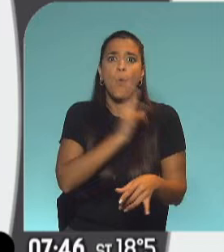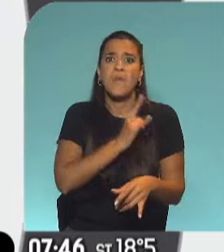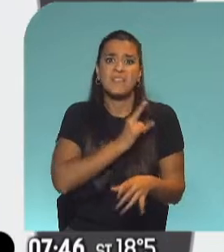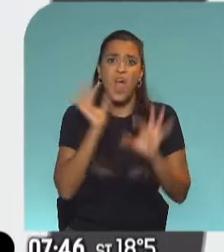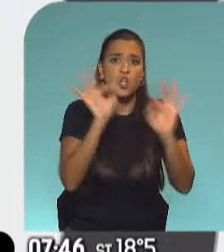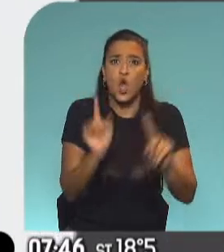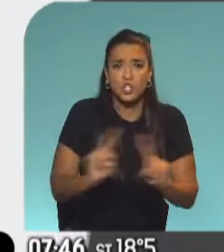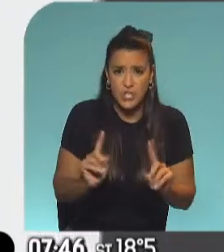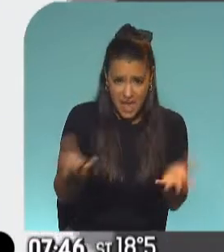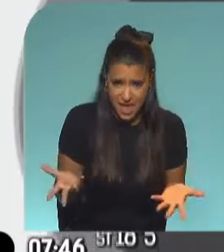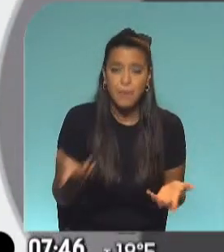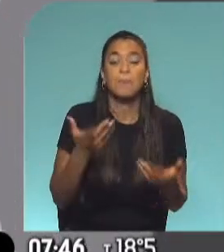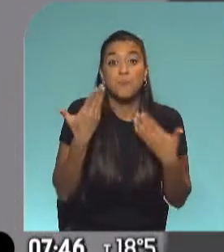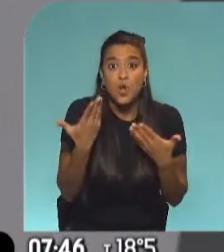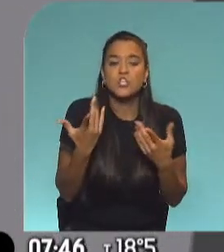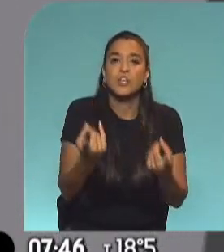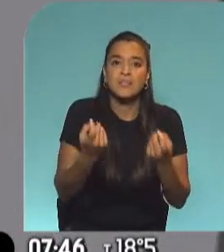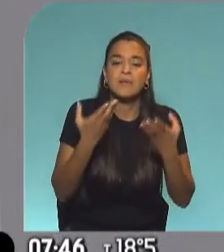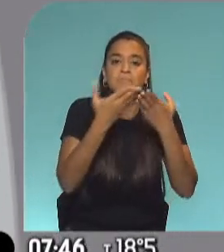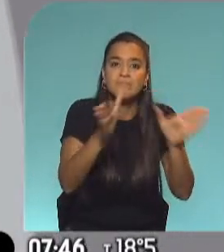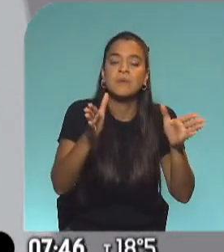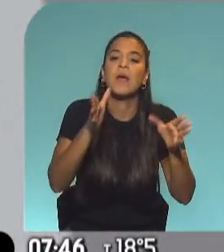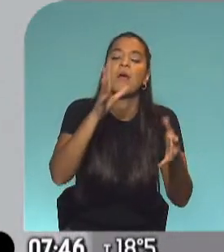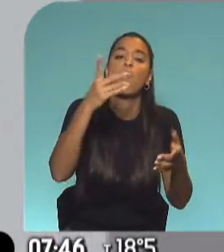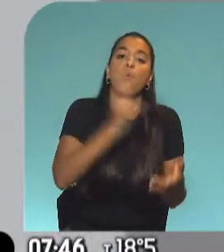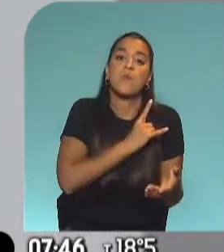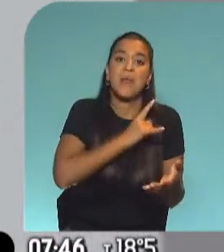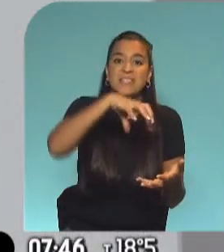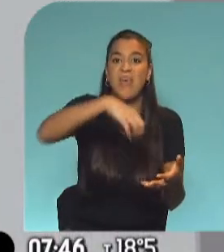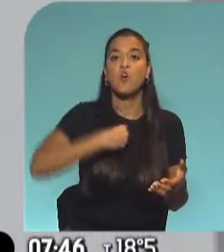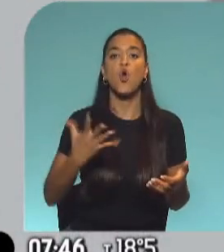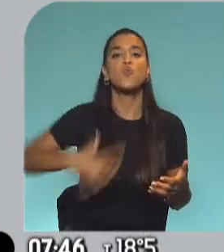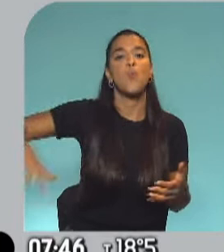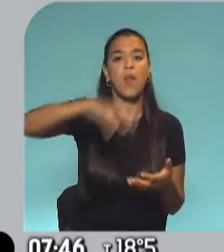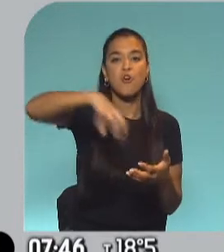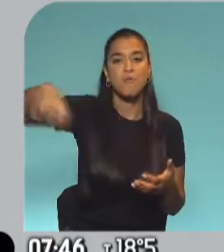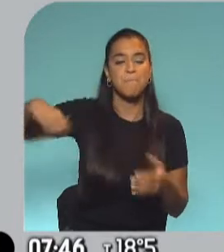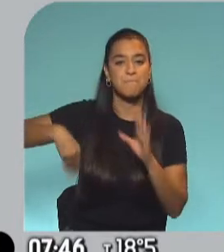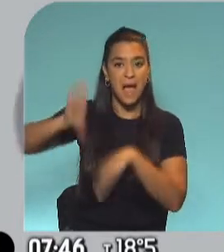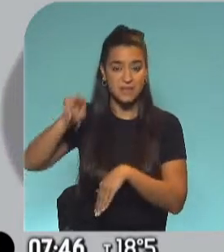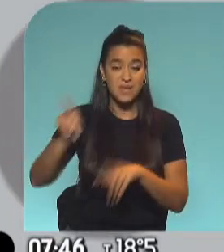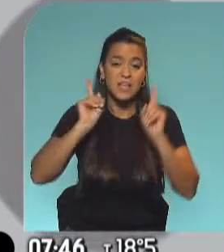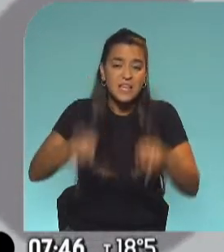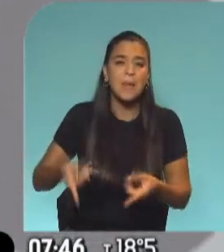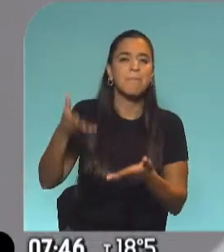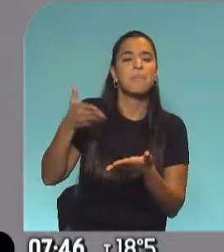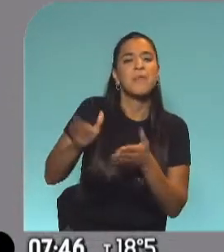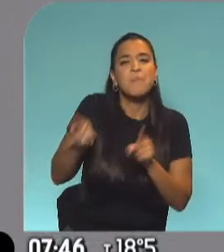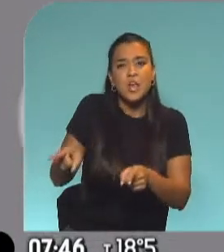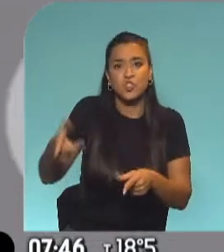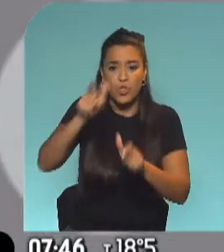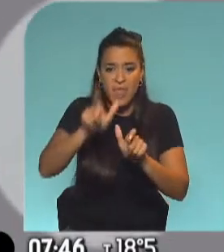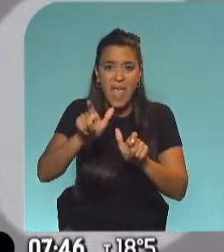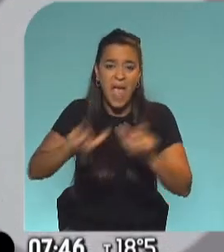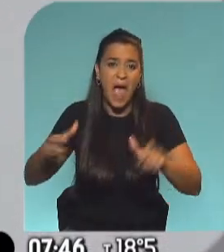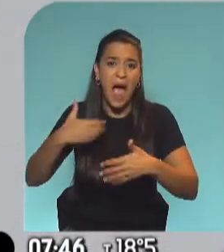por eso no era necesario que se abrieran más universidades en el conurbano, la discriminación hacia los alumnos por su situación sociocultural. Pero a propósito de